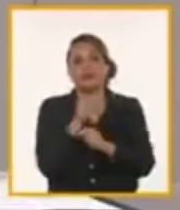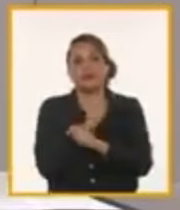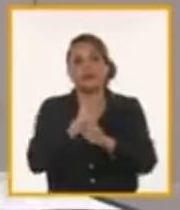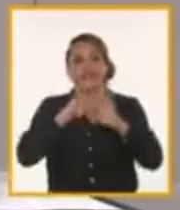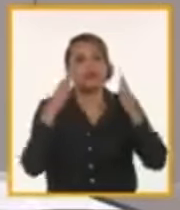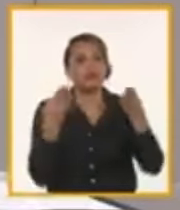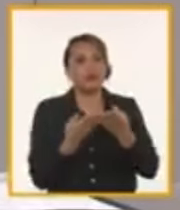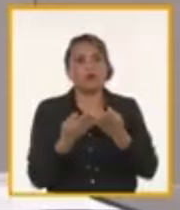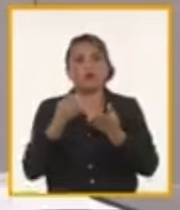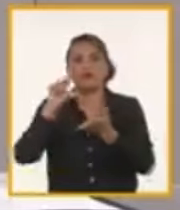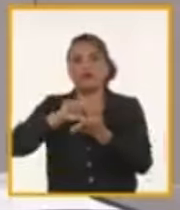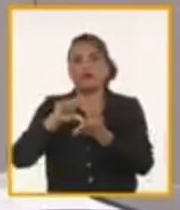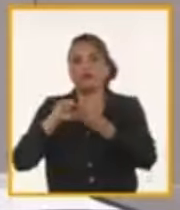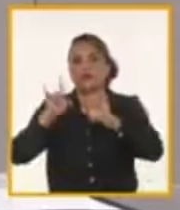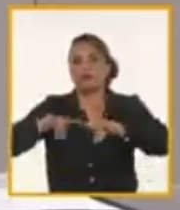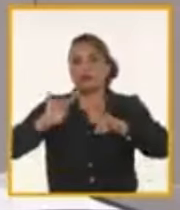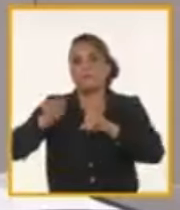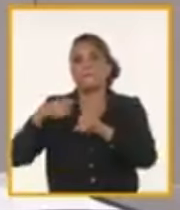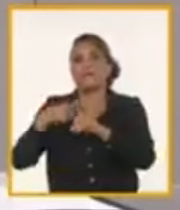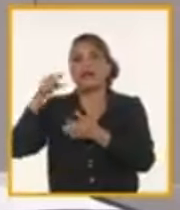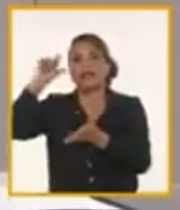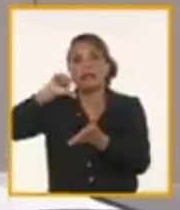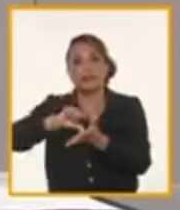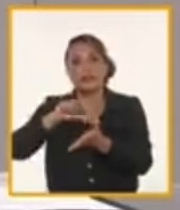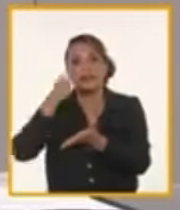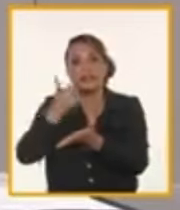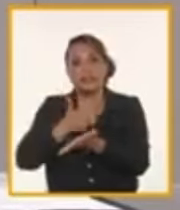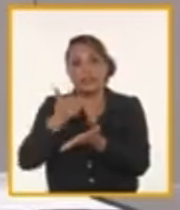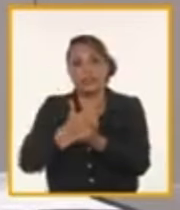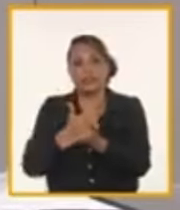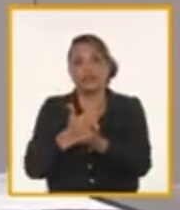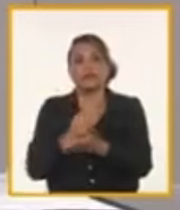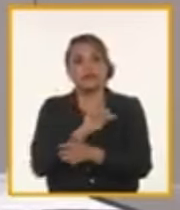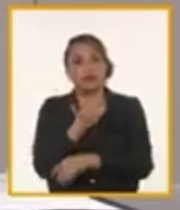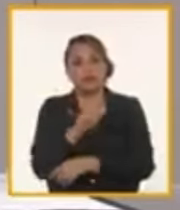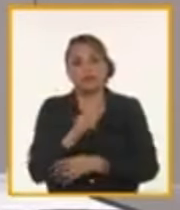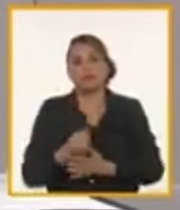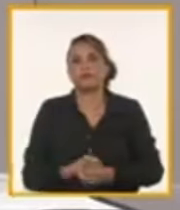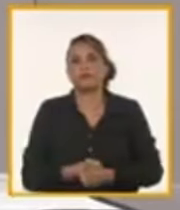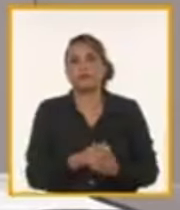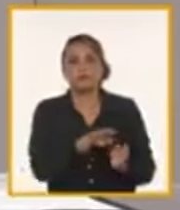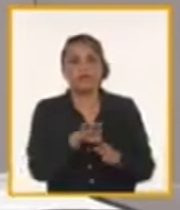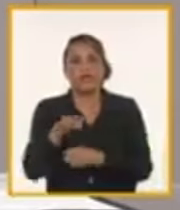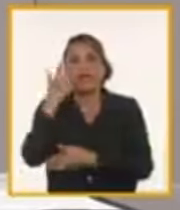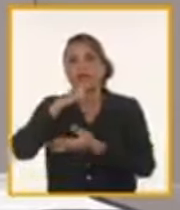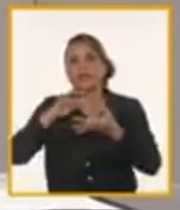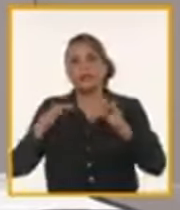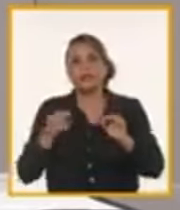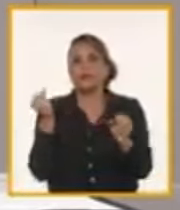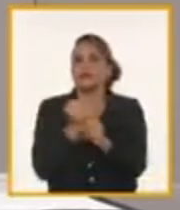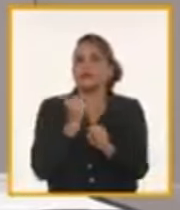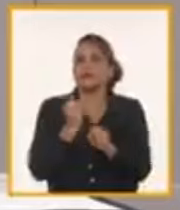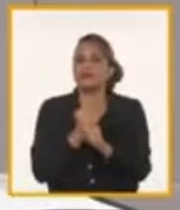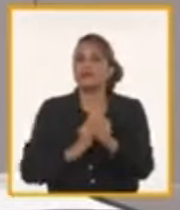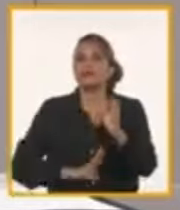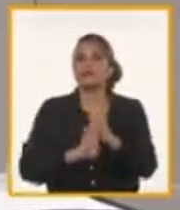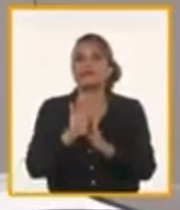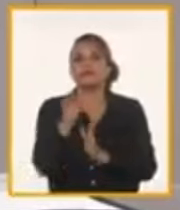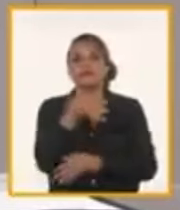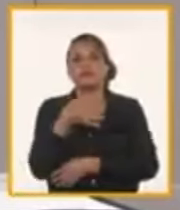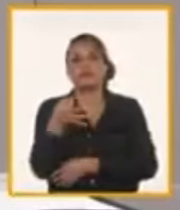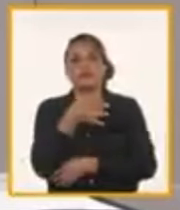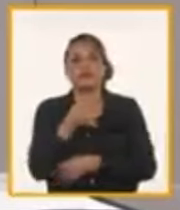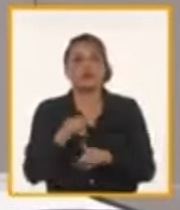universitarios municipales y de nuestra sede central yo creo que eh en Artemisa se ha avanzado mucho en el desarrollo de los municipios